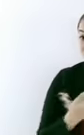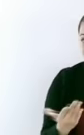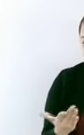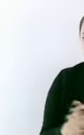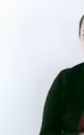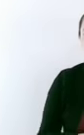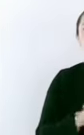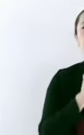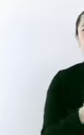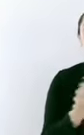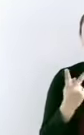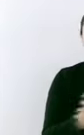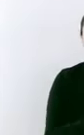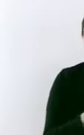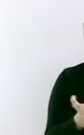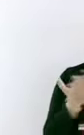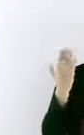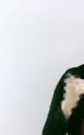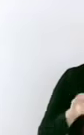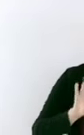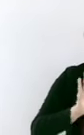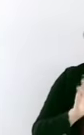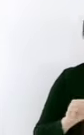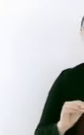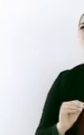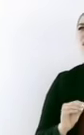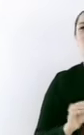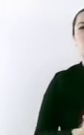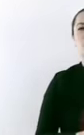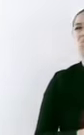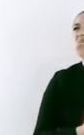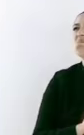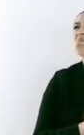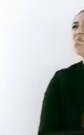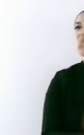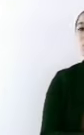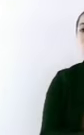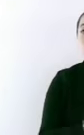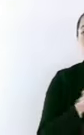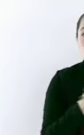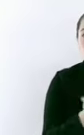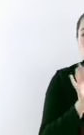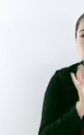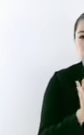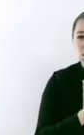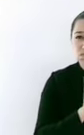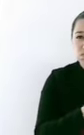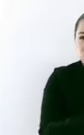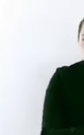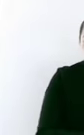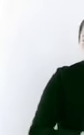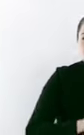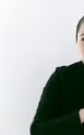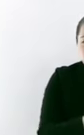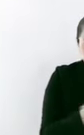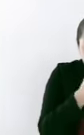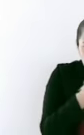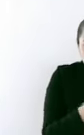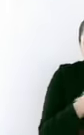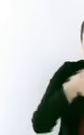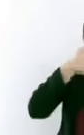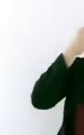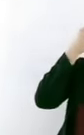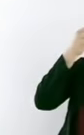fue el que se abandonó la formación de profesionales de la